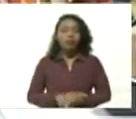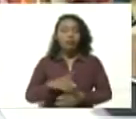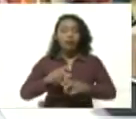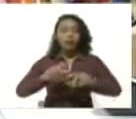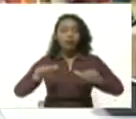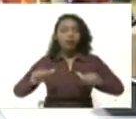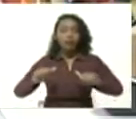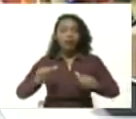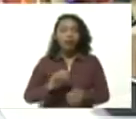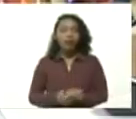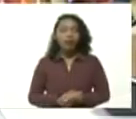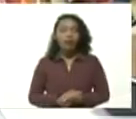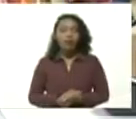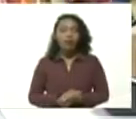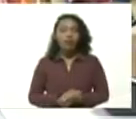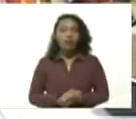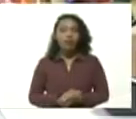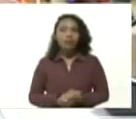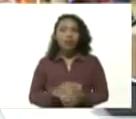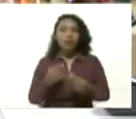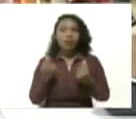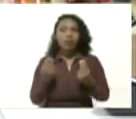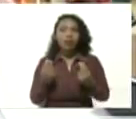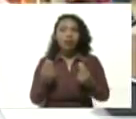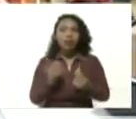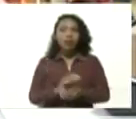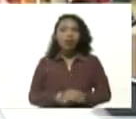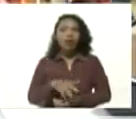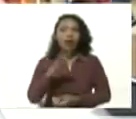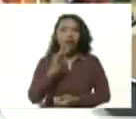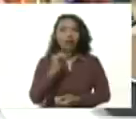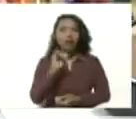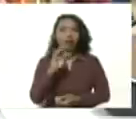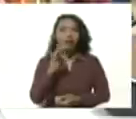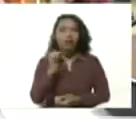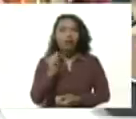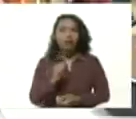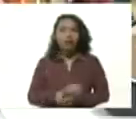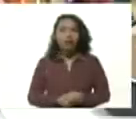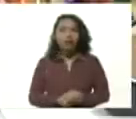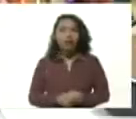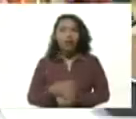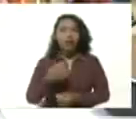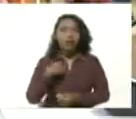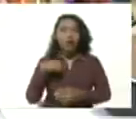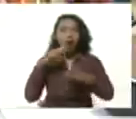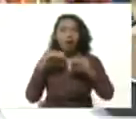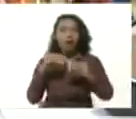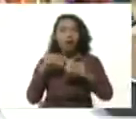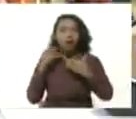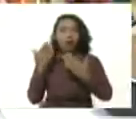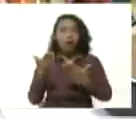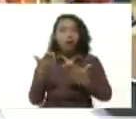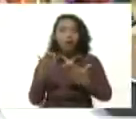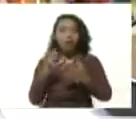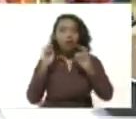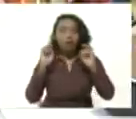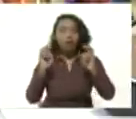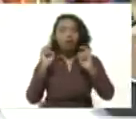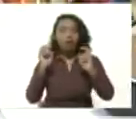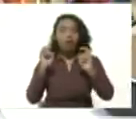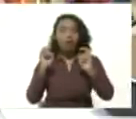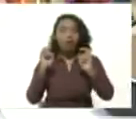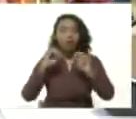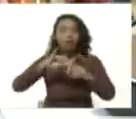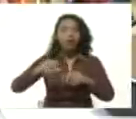terreno, tenemos la platica, la FIFA nos va a ayudar. Hablé con eso, de ese tema con